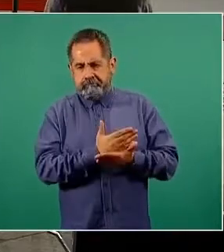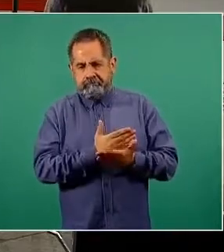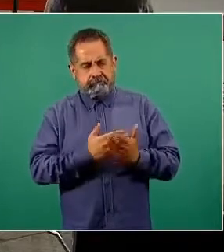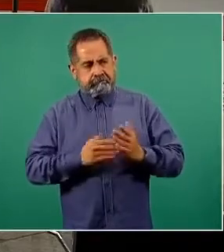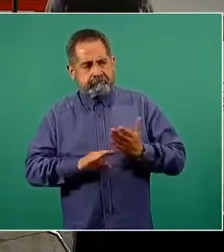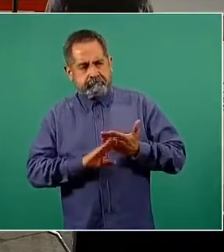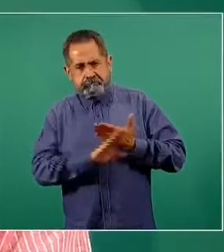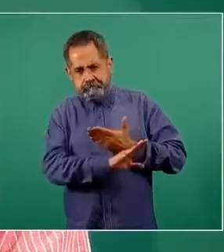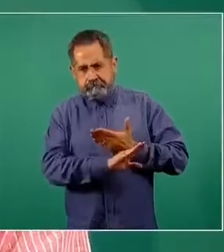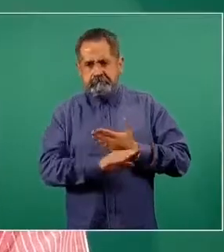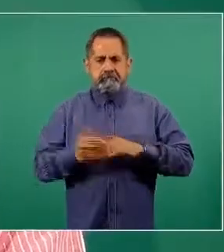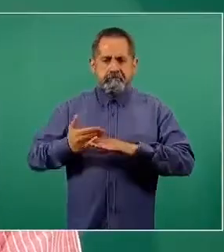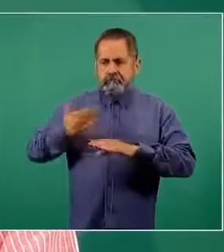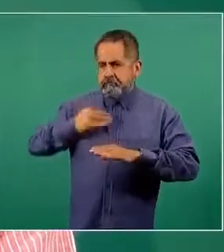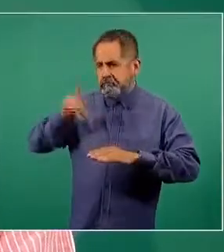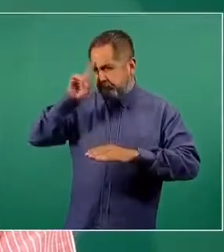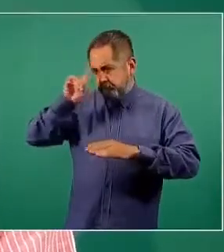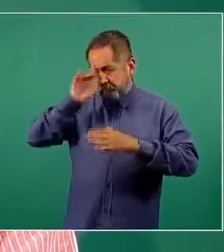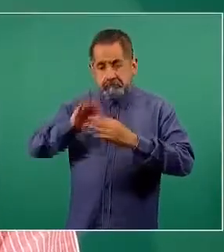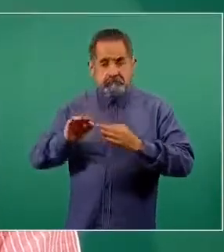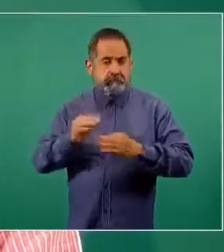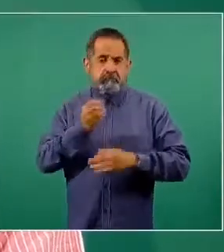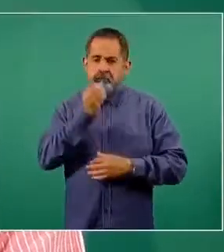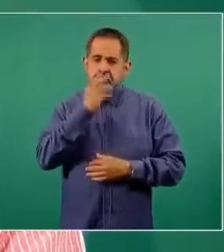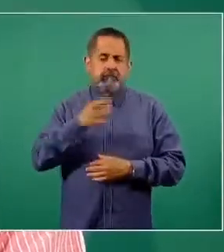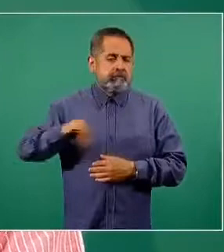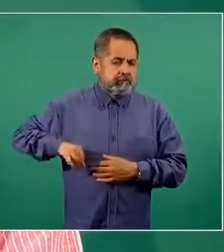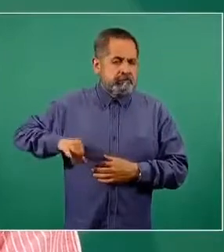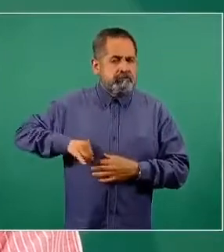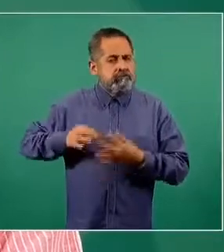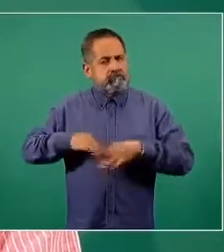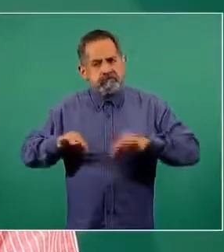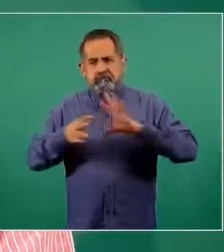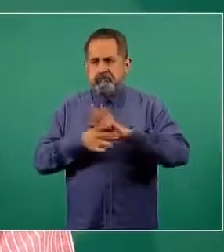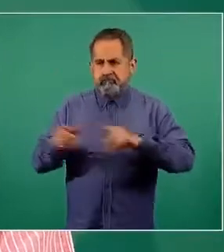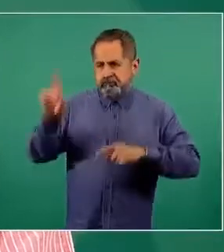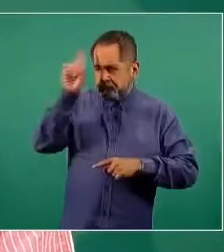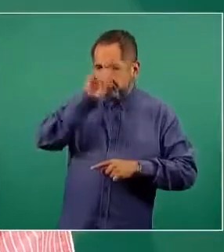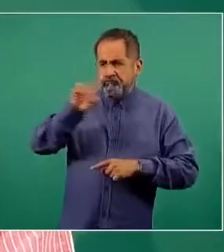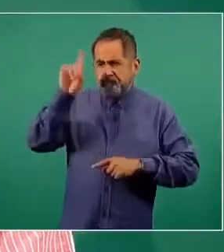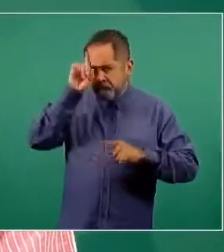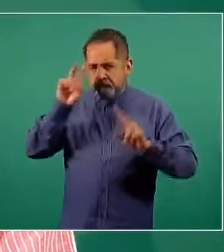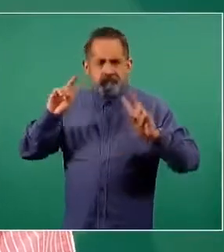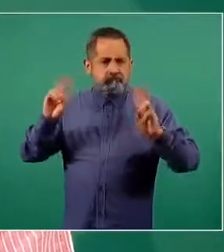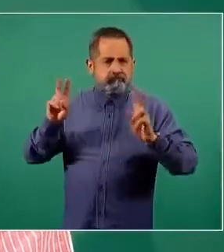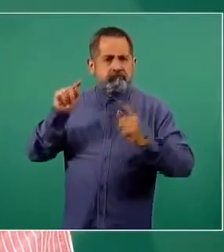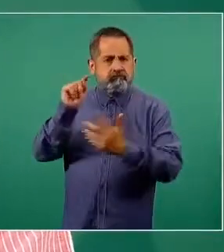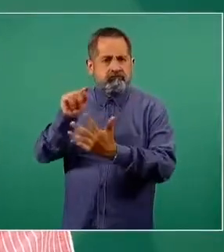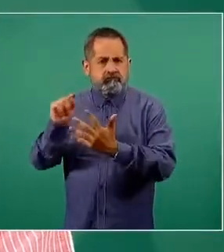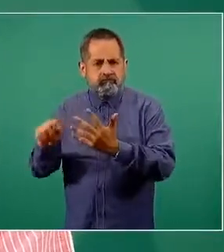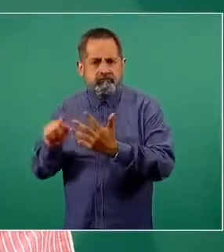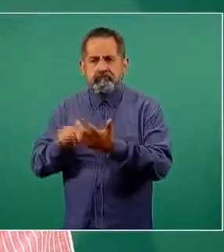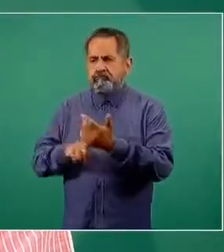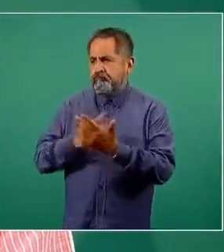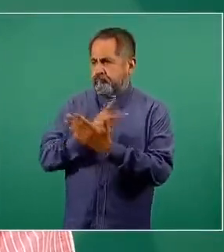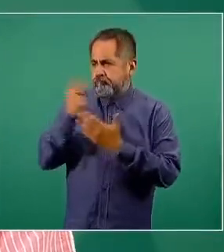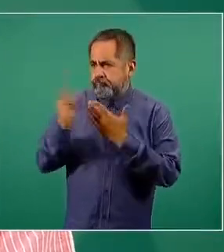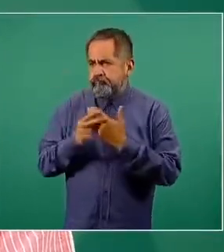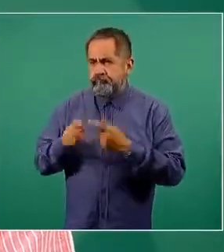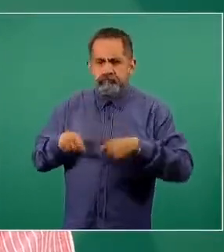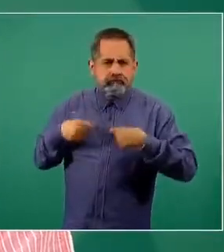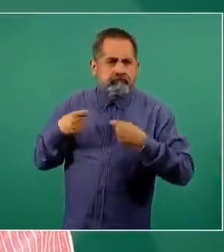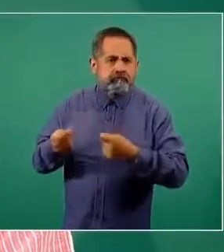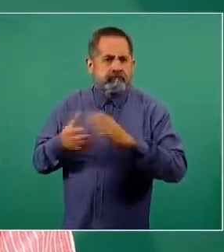ocasiones atrás, tenemos enorme interés en estas actividades, en estos programas que involucran